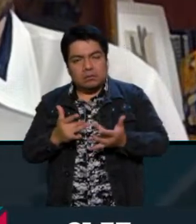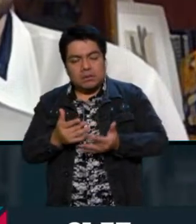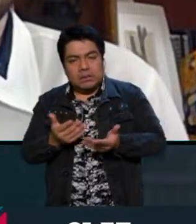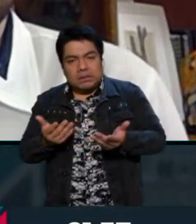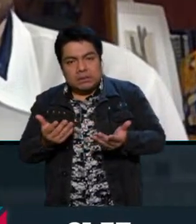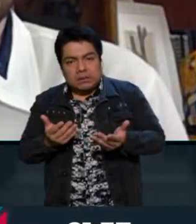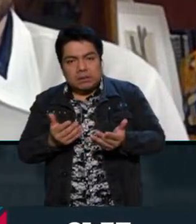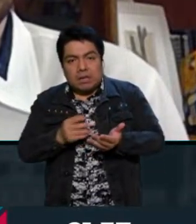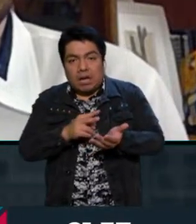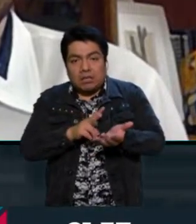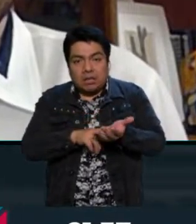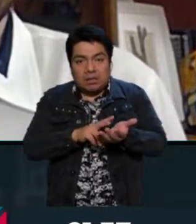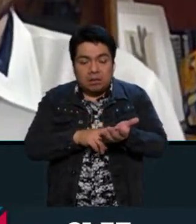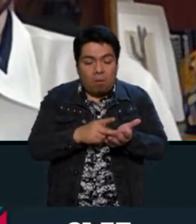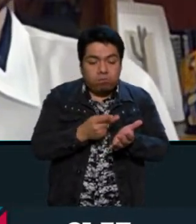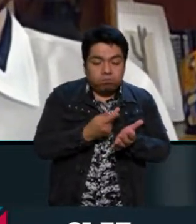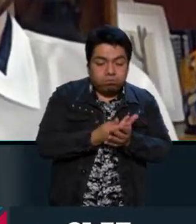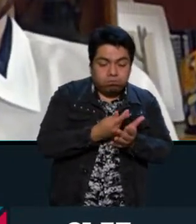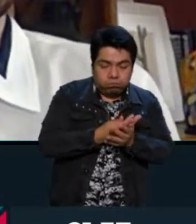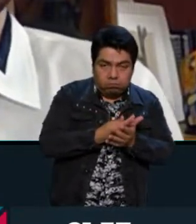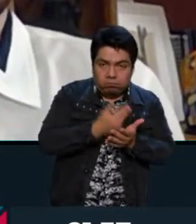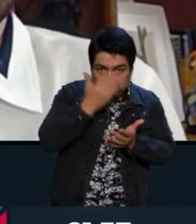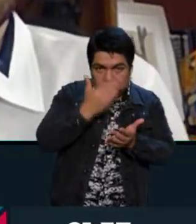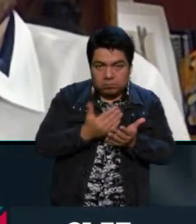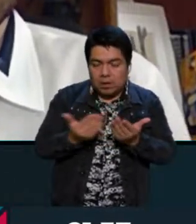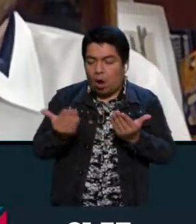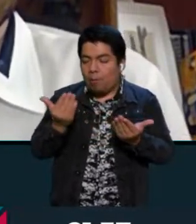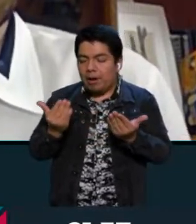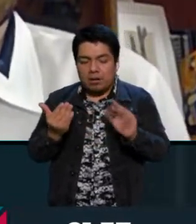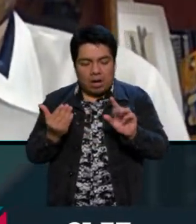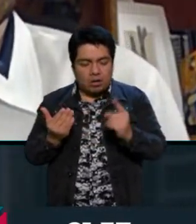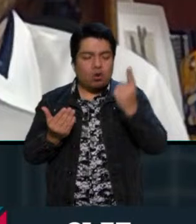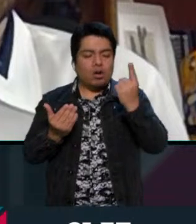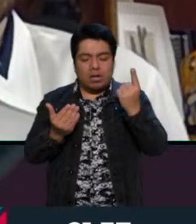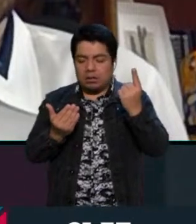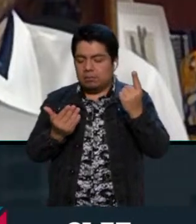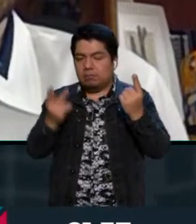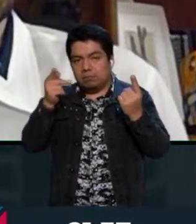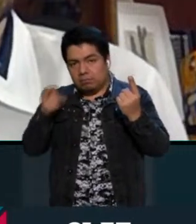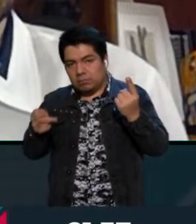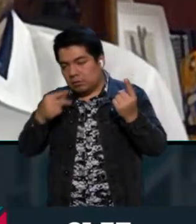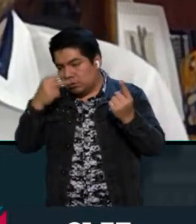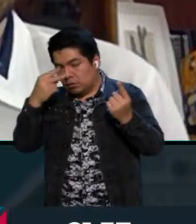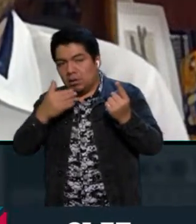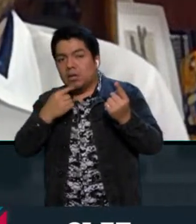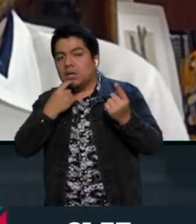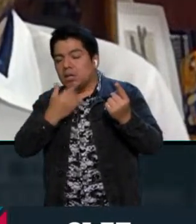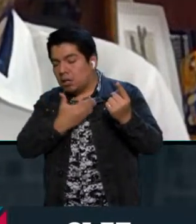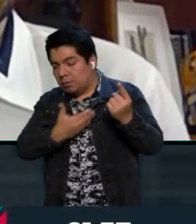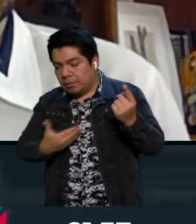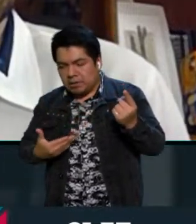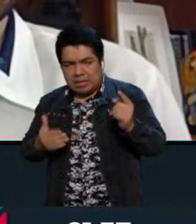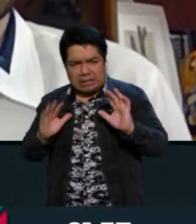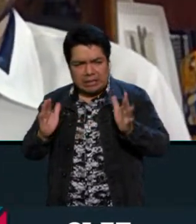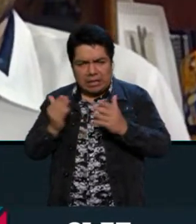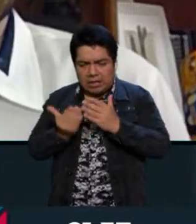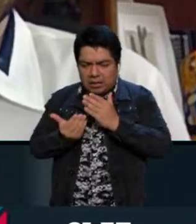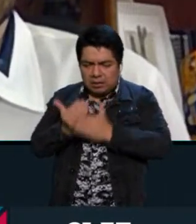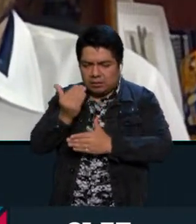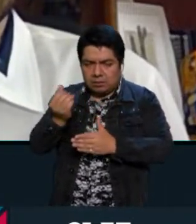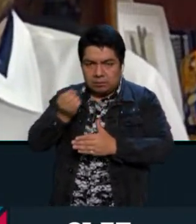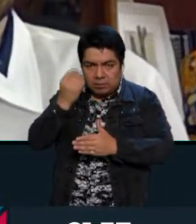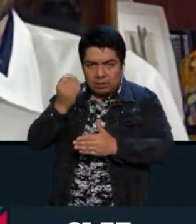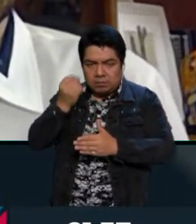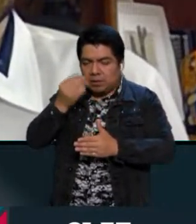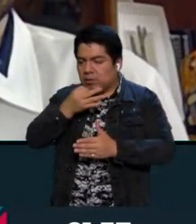en el valor del peso frente al dólar. Sin embargo, el presidente también ya ha dado una declaración en la mañana,